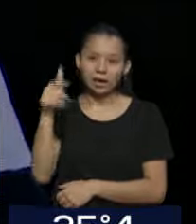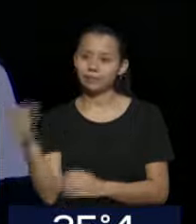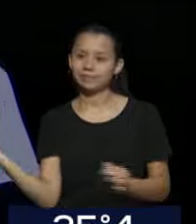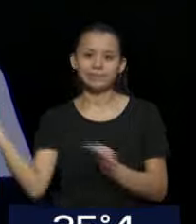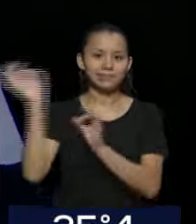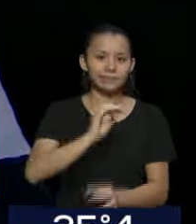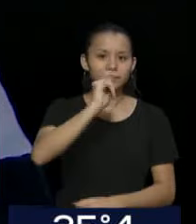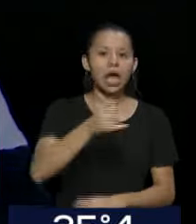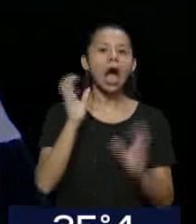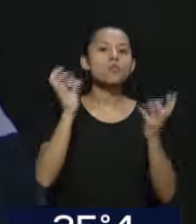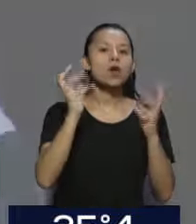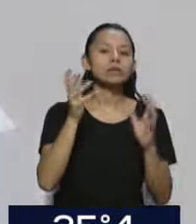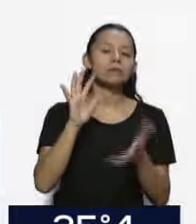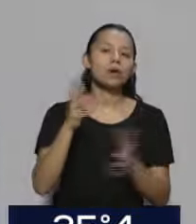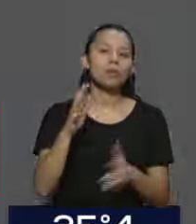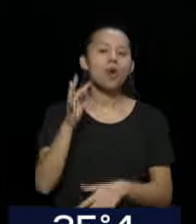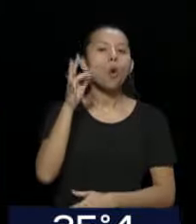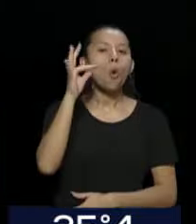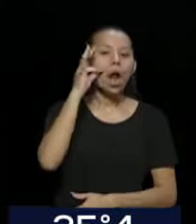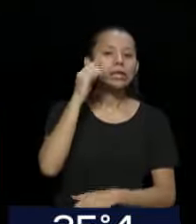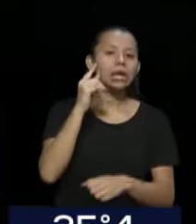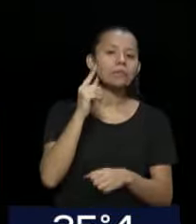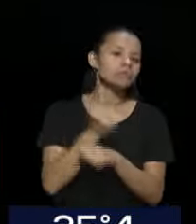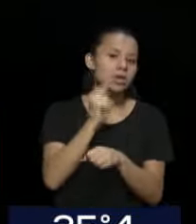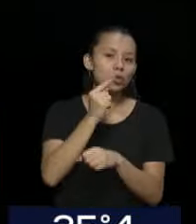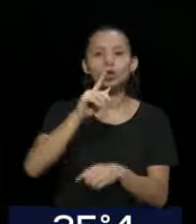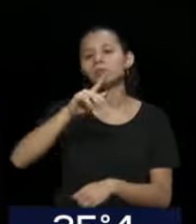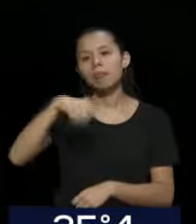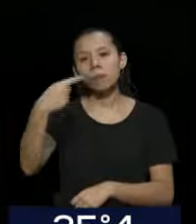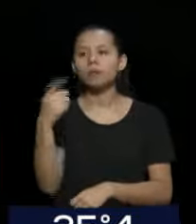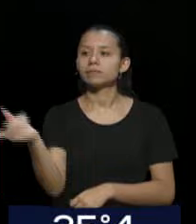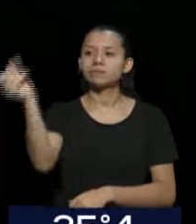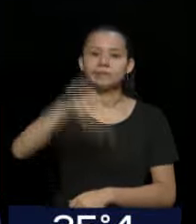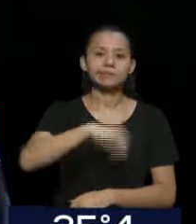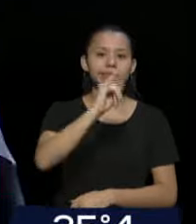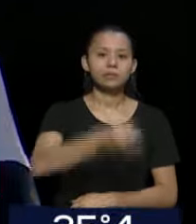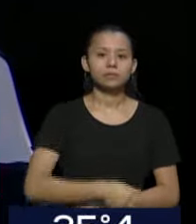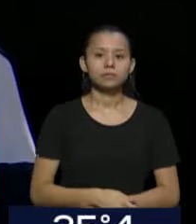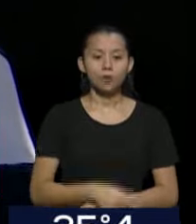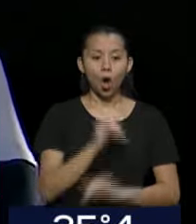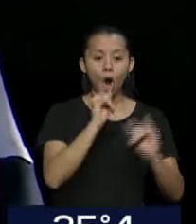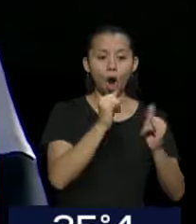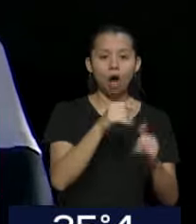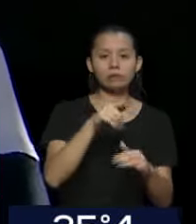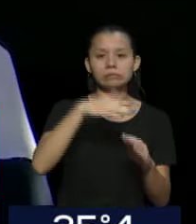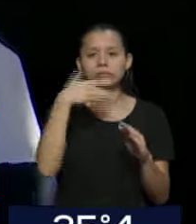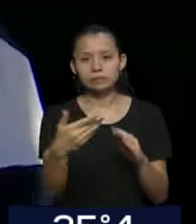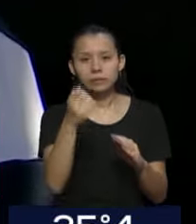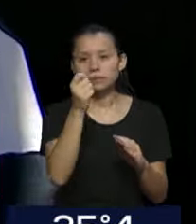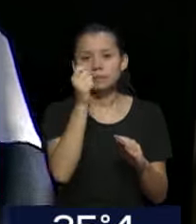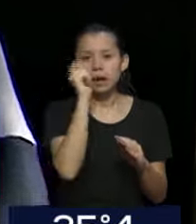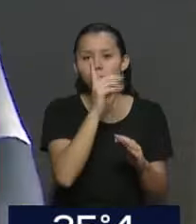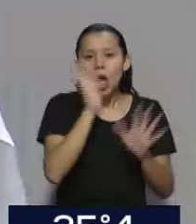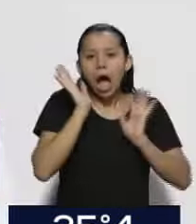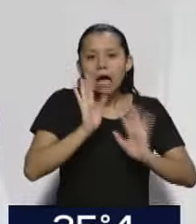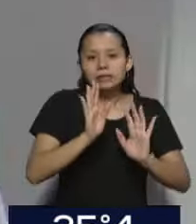ambulancia llegó a los 40 minutos. Lo del chico fue en el instante, no se movió nada el chico. En el momento